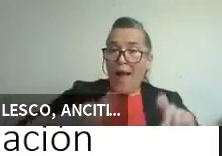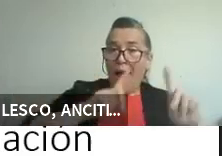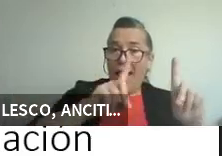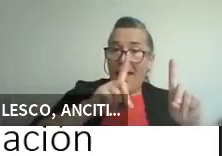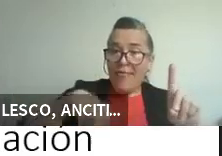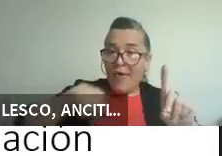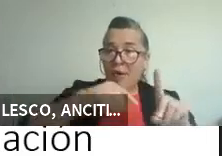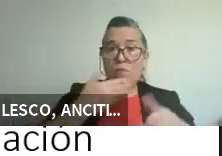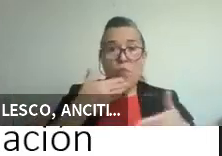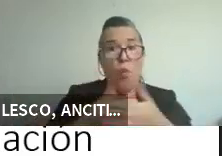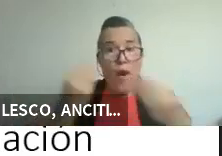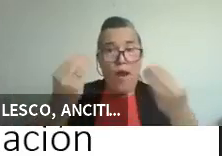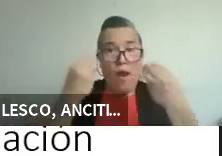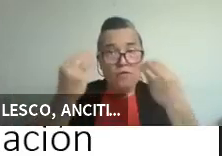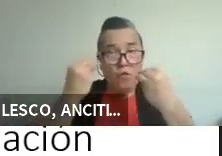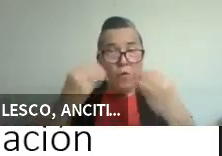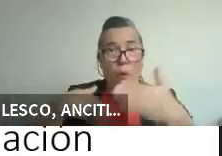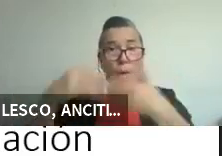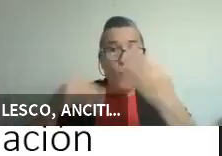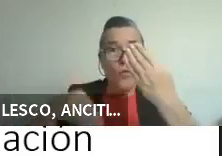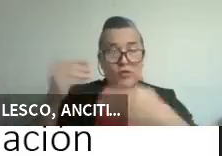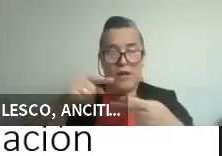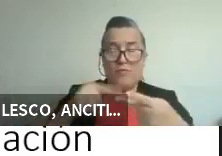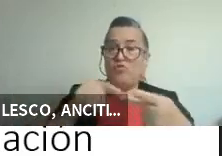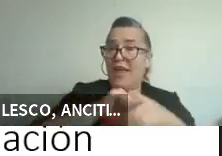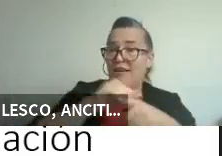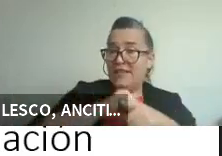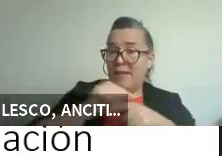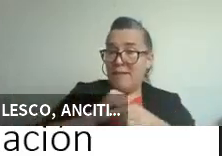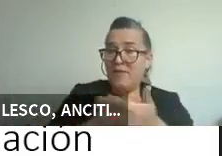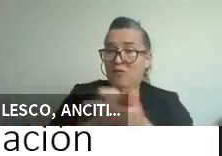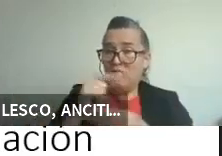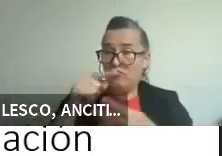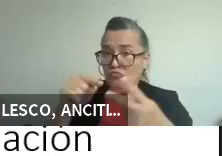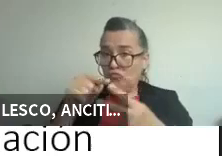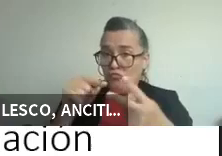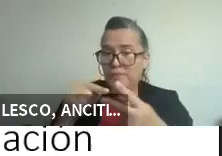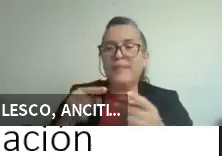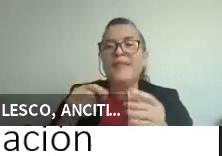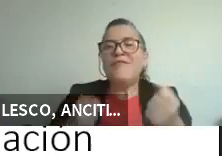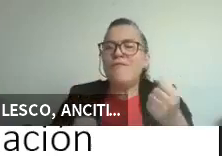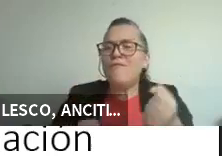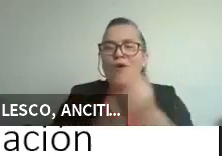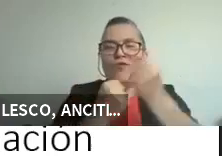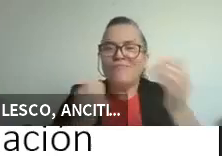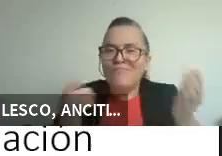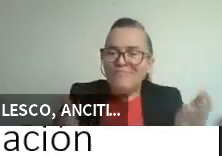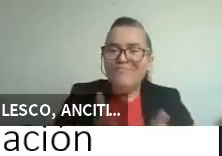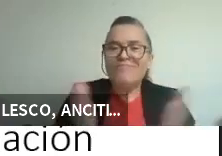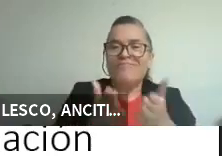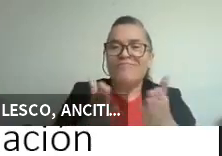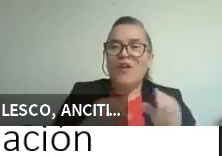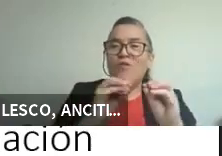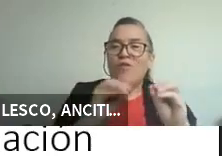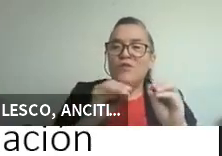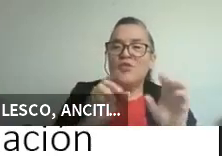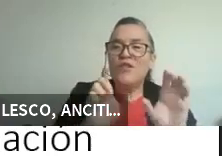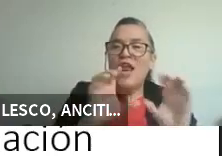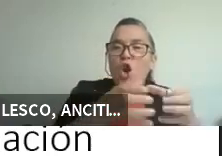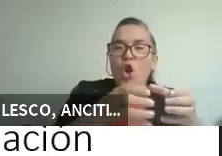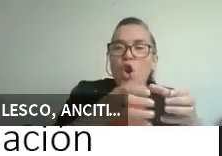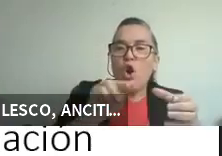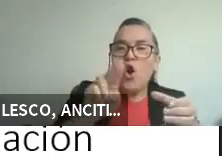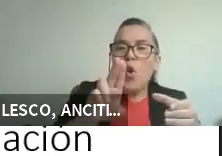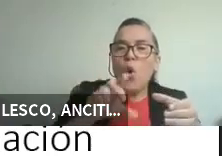con buena formación de posgrado con entrenamiento de investigación y fortalecer y estimular la formación de núcleos de